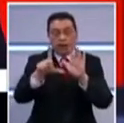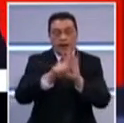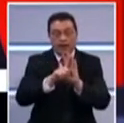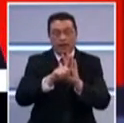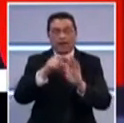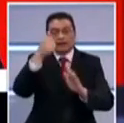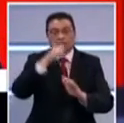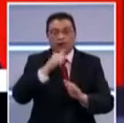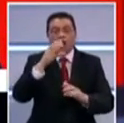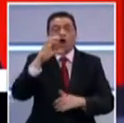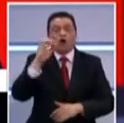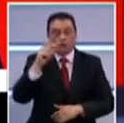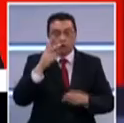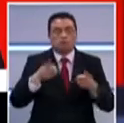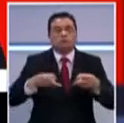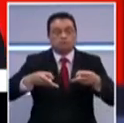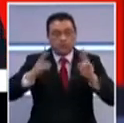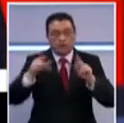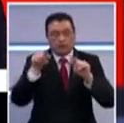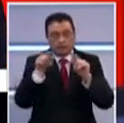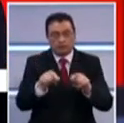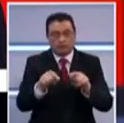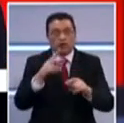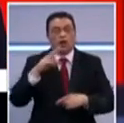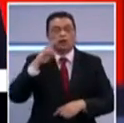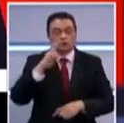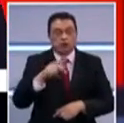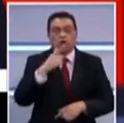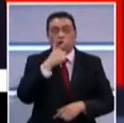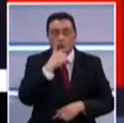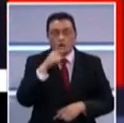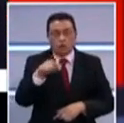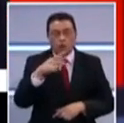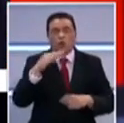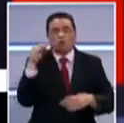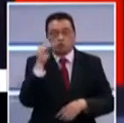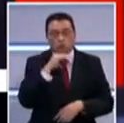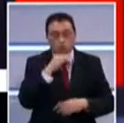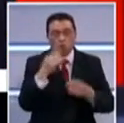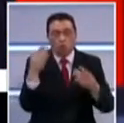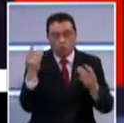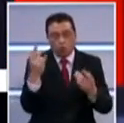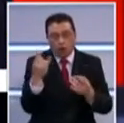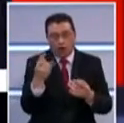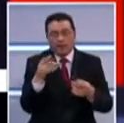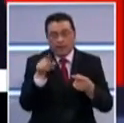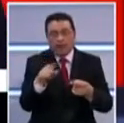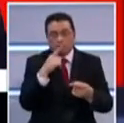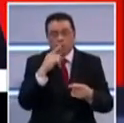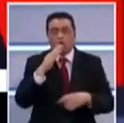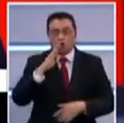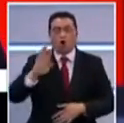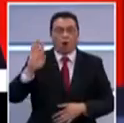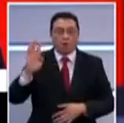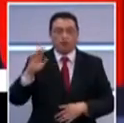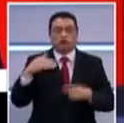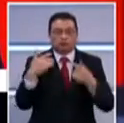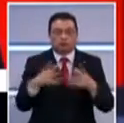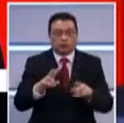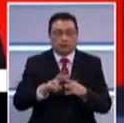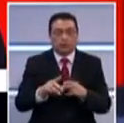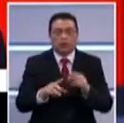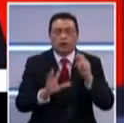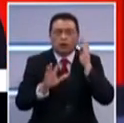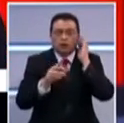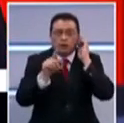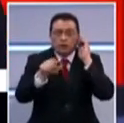cobre que permita este espacio que no cabe duda que un espacio de urgencia y que es el compromiso que la práctica que hemos planteado por no